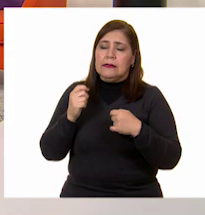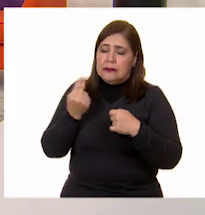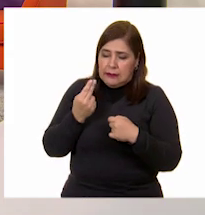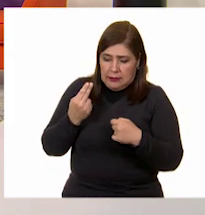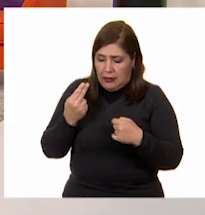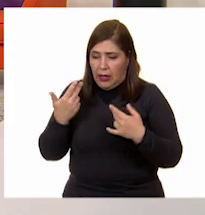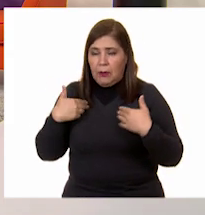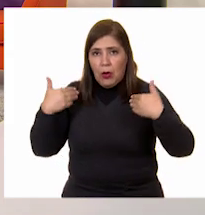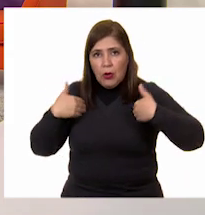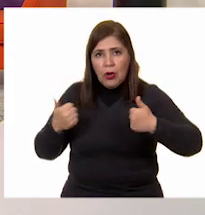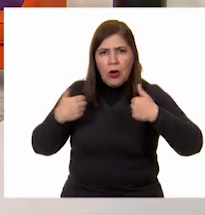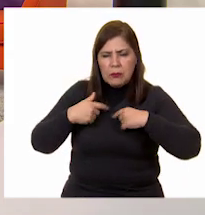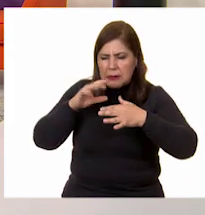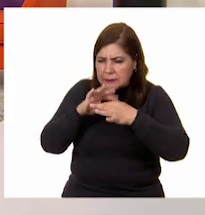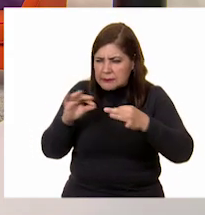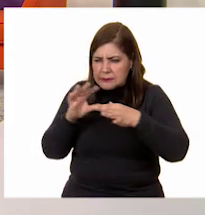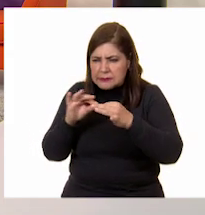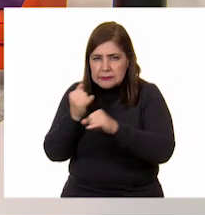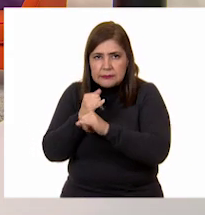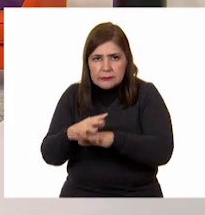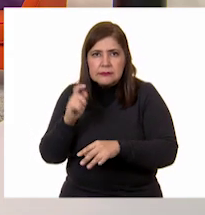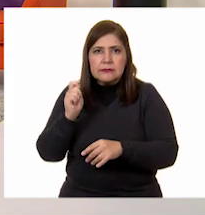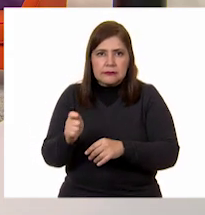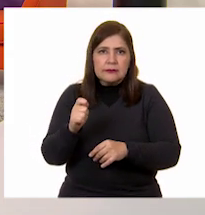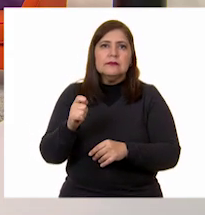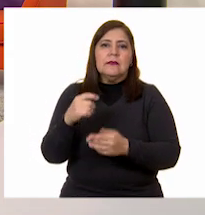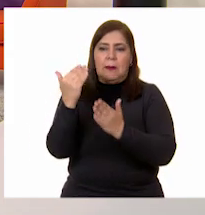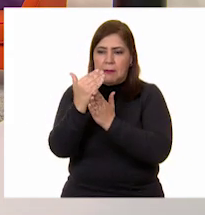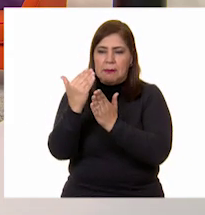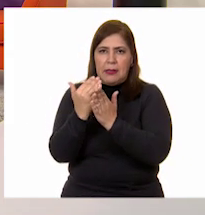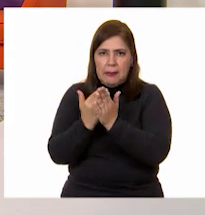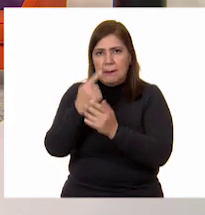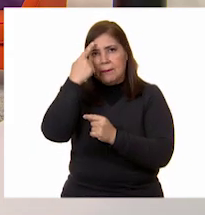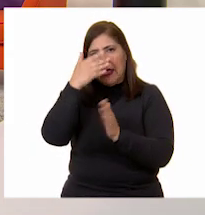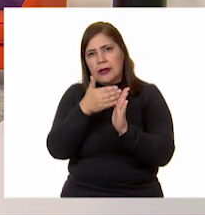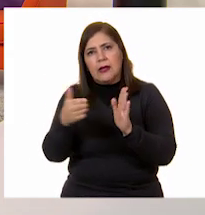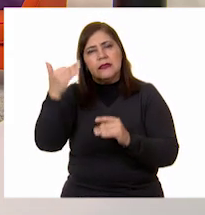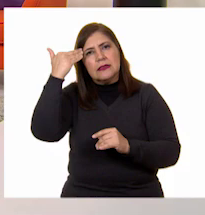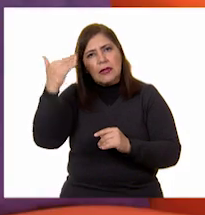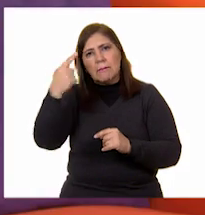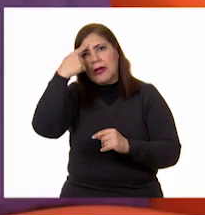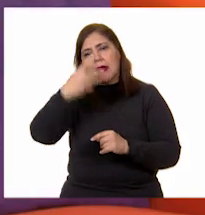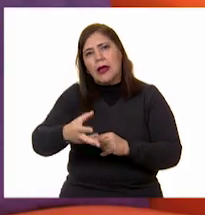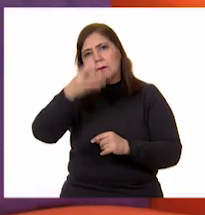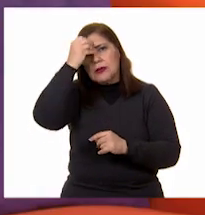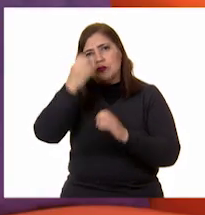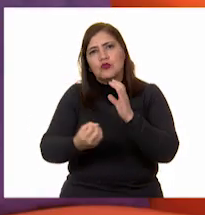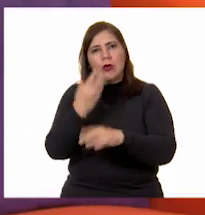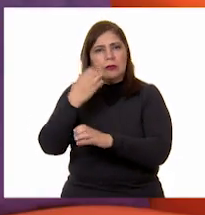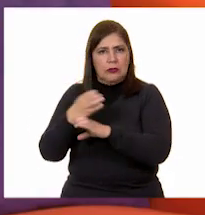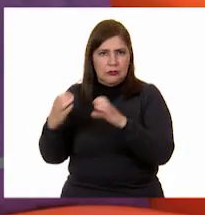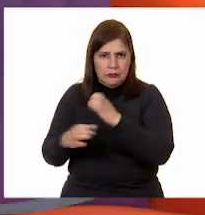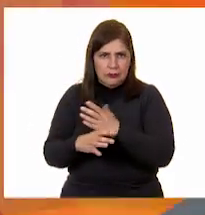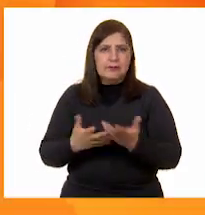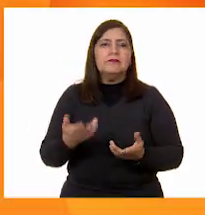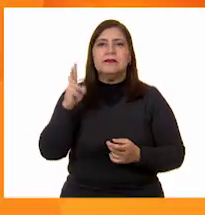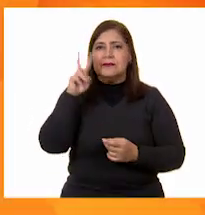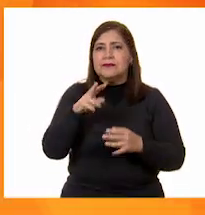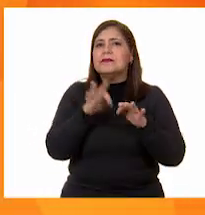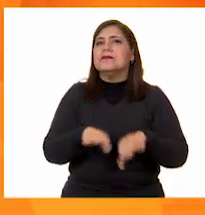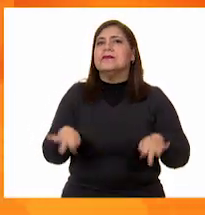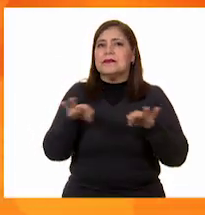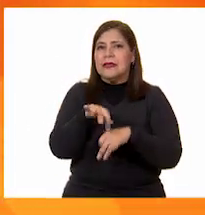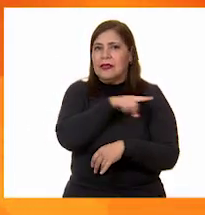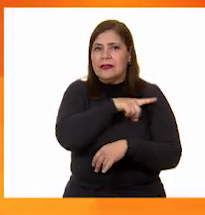información e instrucciones, así como en la forma y el tiempo que requieren para aprender algo nuevo. Por eso es